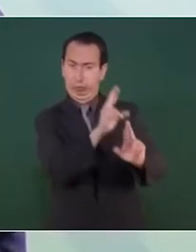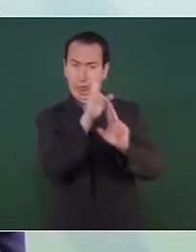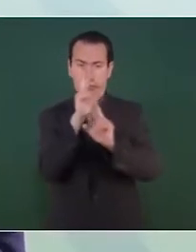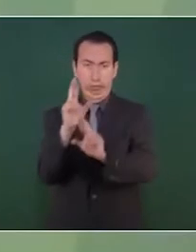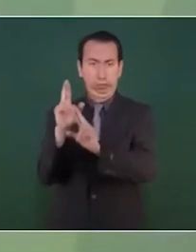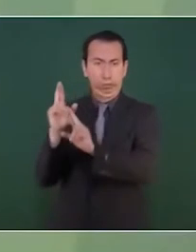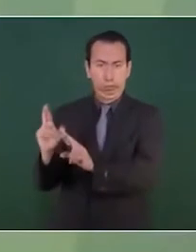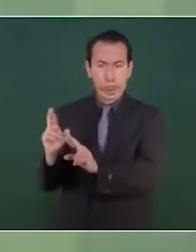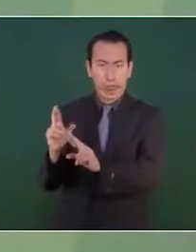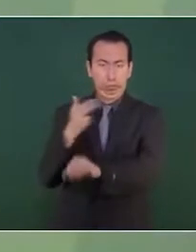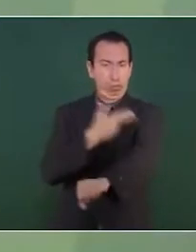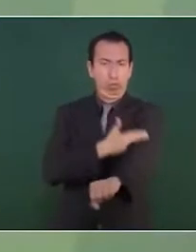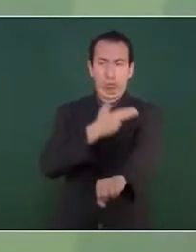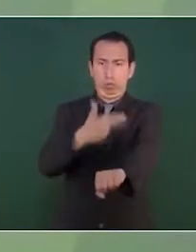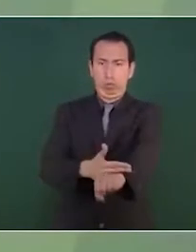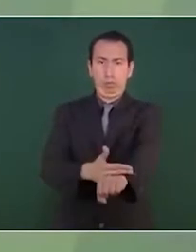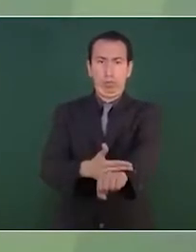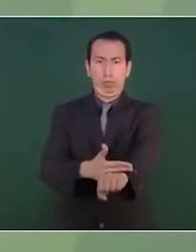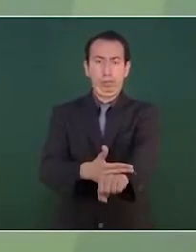por moral.